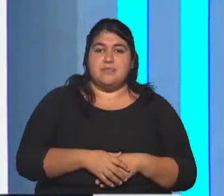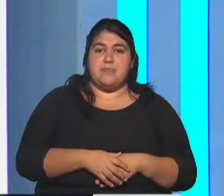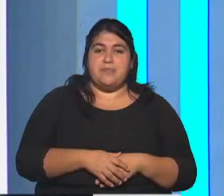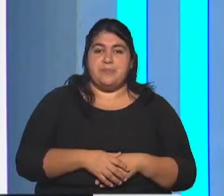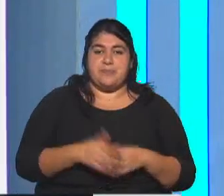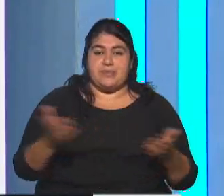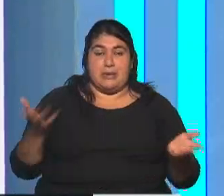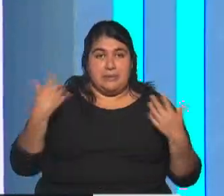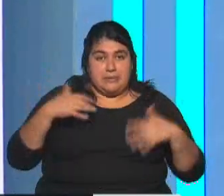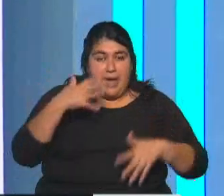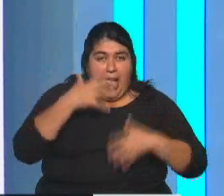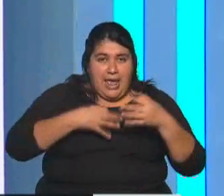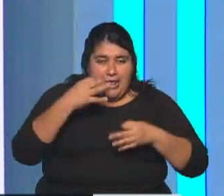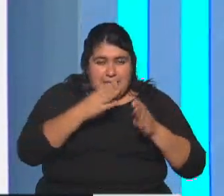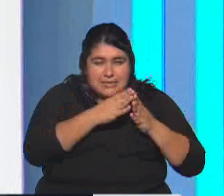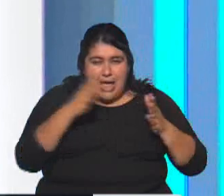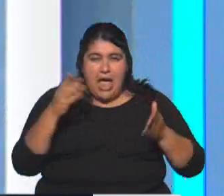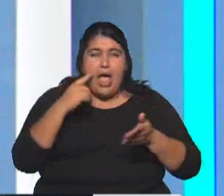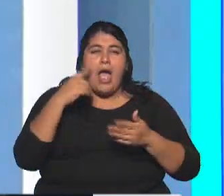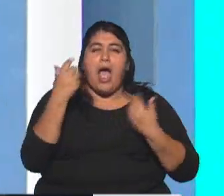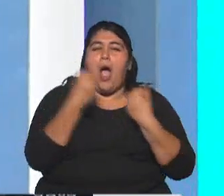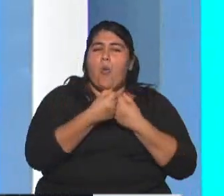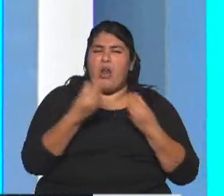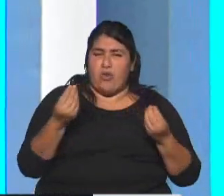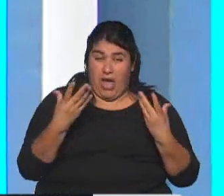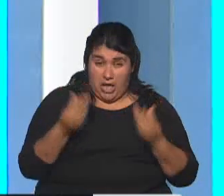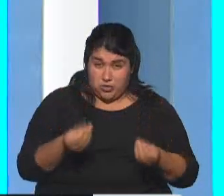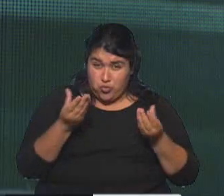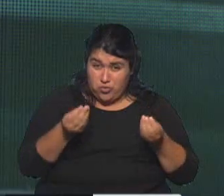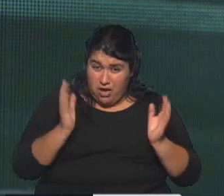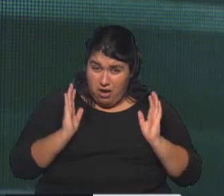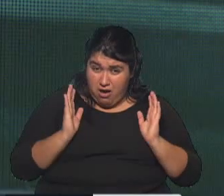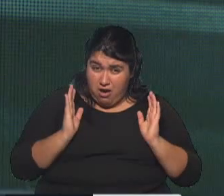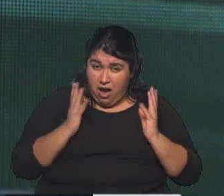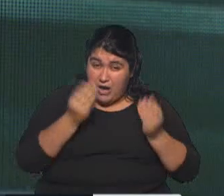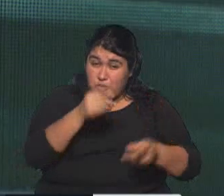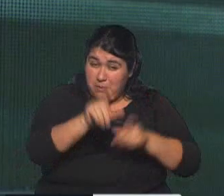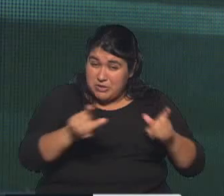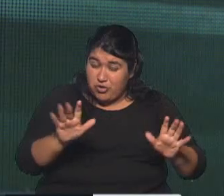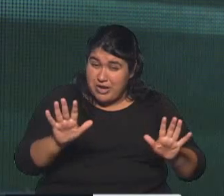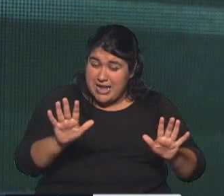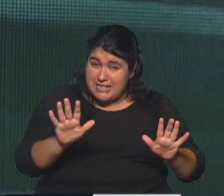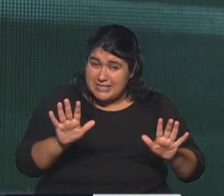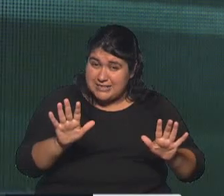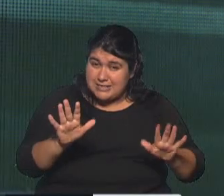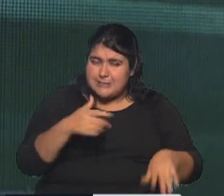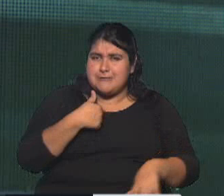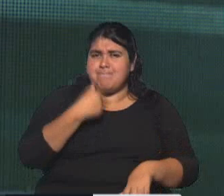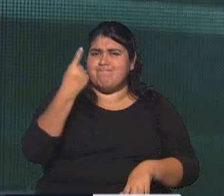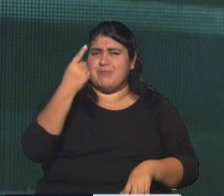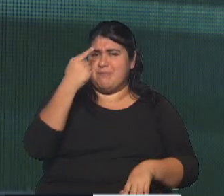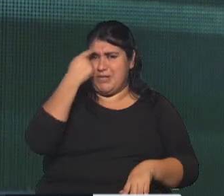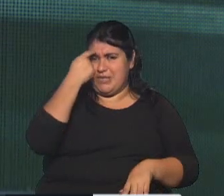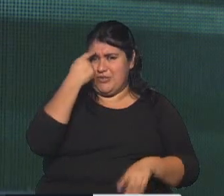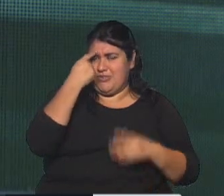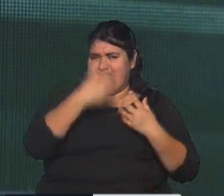A ver, comenzamos a analizar este acuerdo humanitario, Juan. La pregunta, ¿humanitario? A ver, yo lo leería primero como una cuestión de